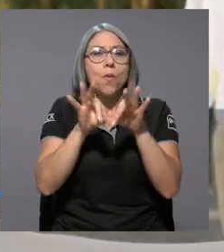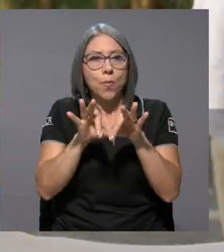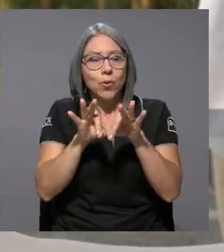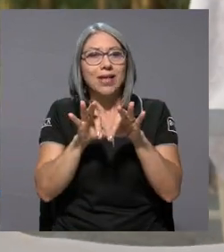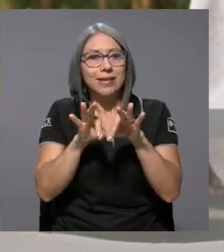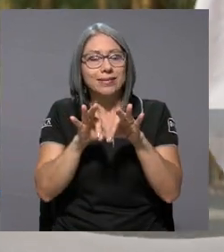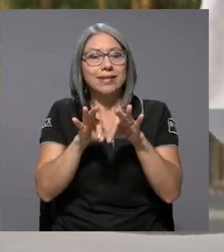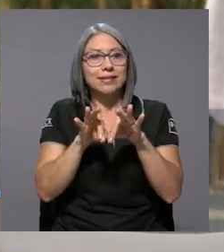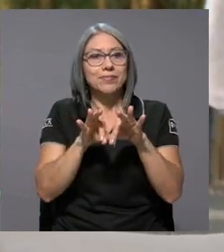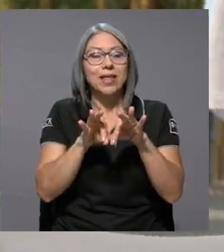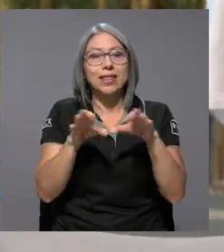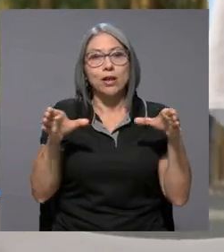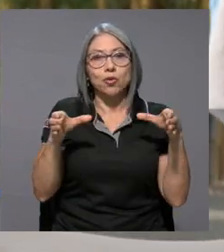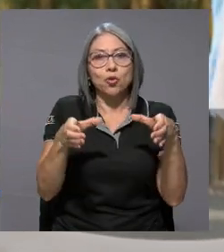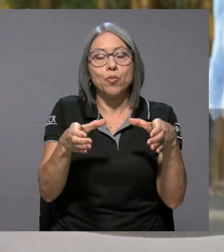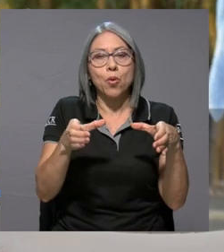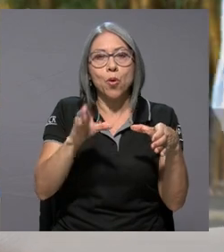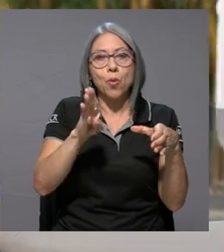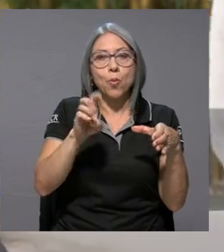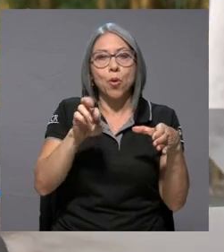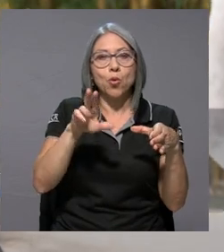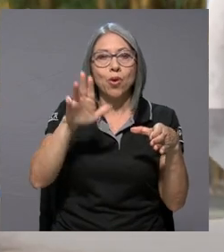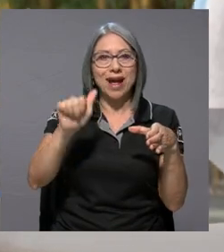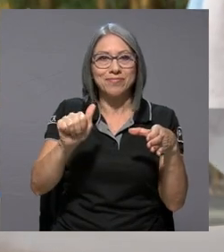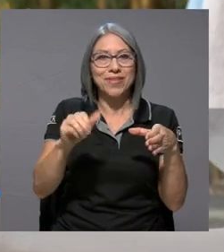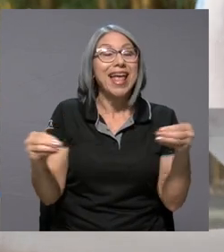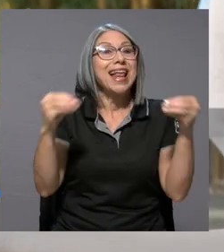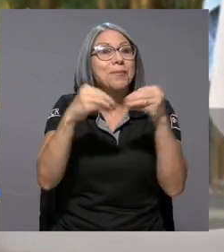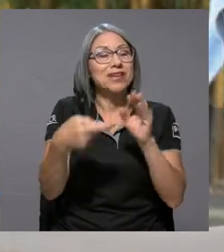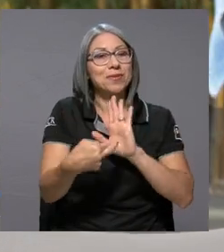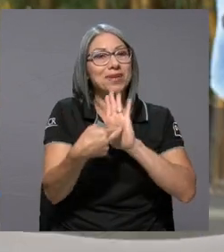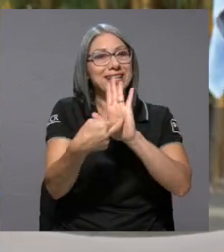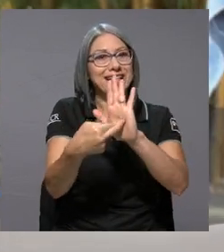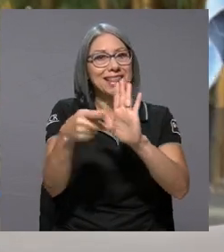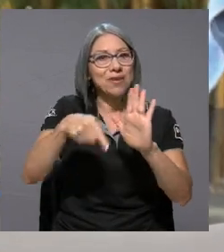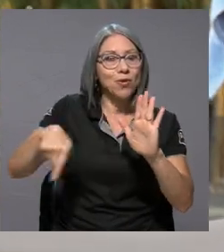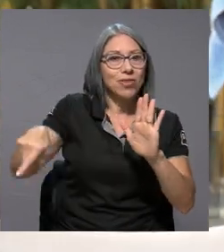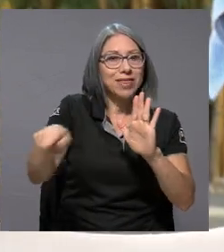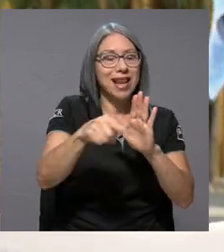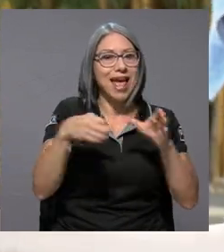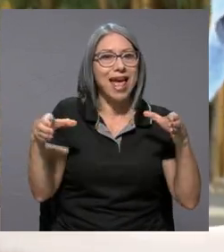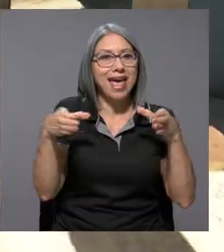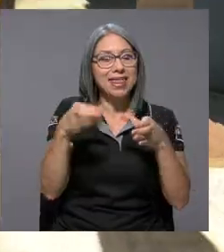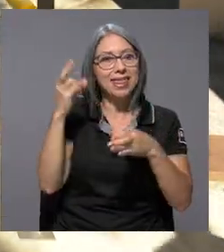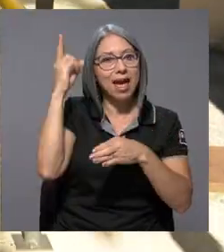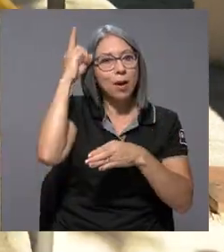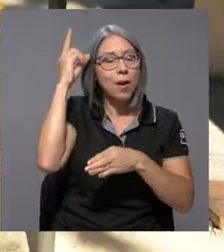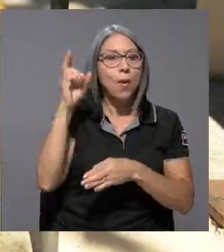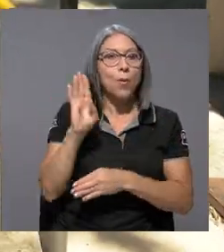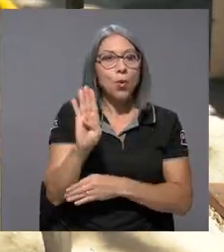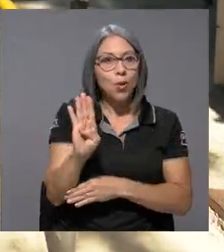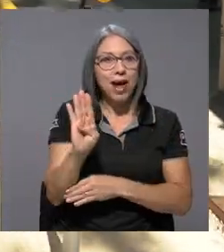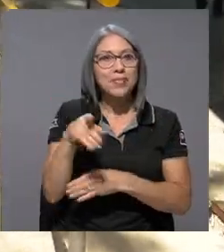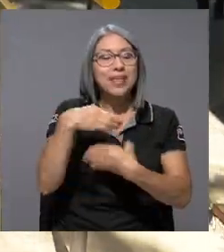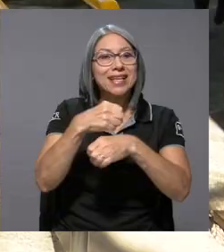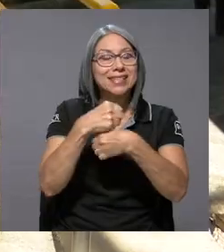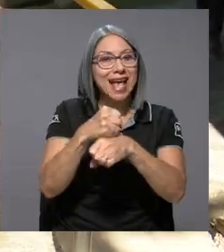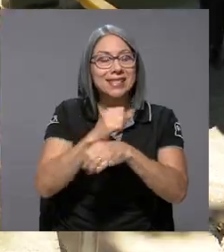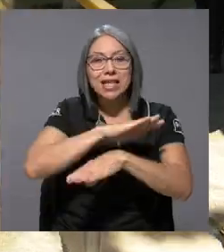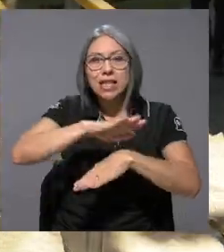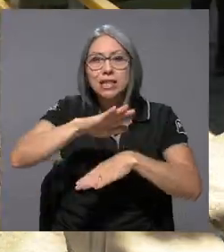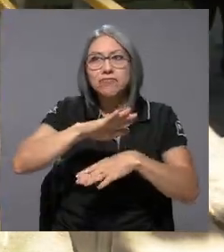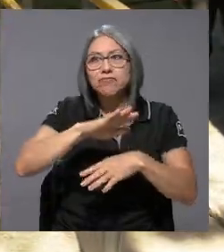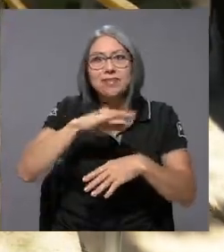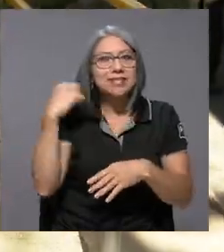importantes de los borucas, o es el elemento más representativo de la etnia boruca. Se realiza